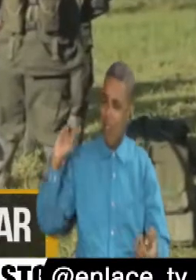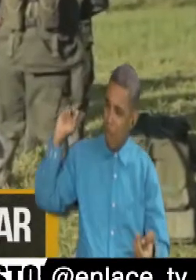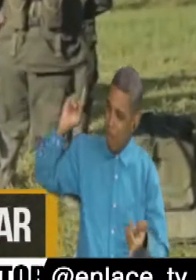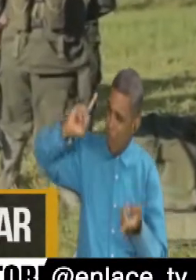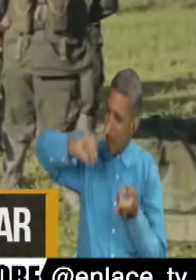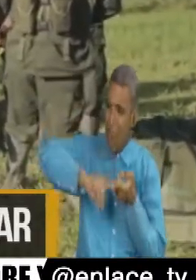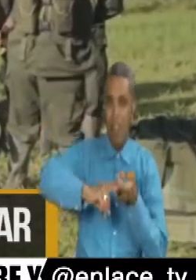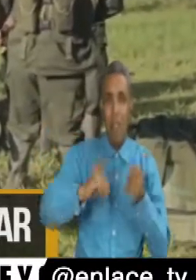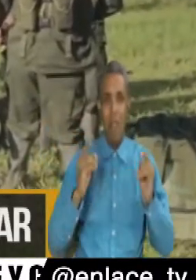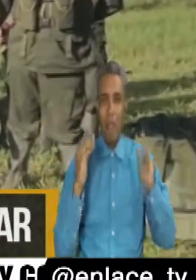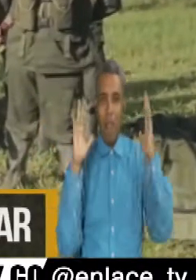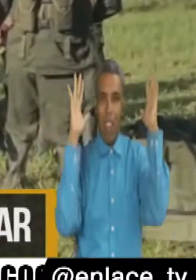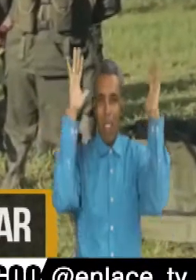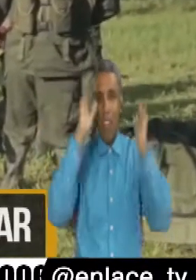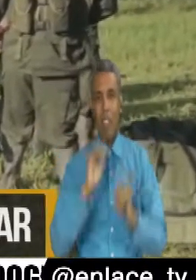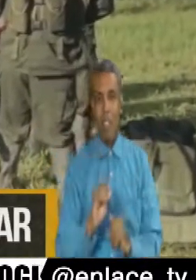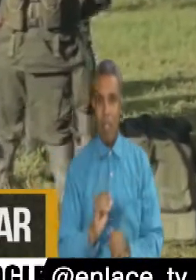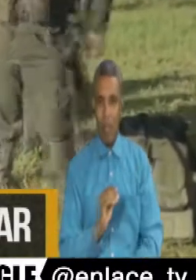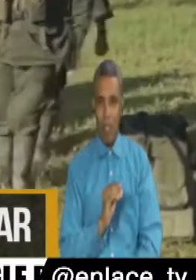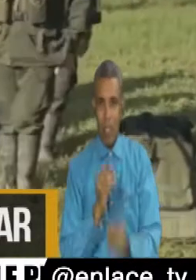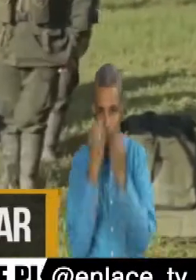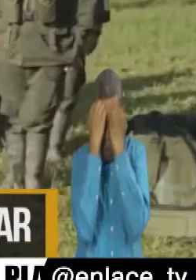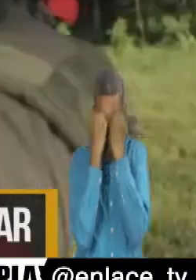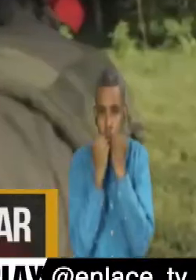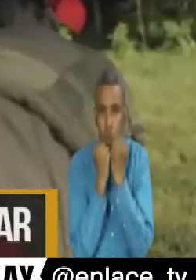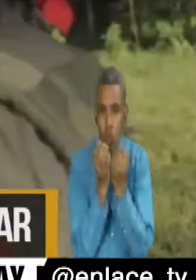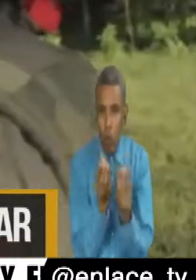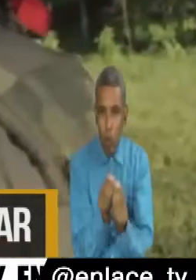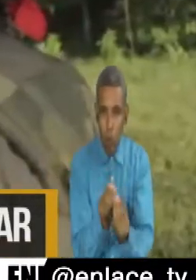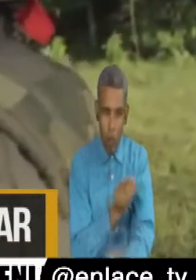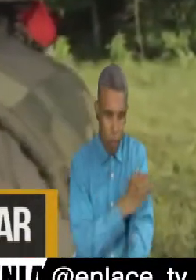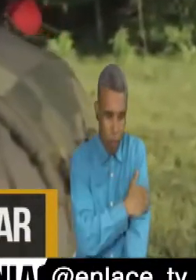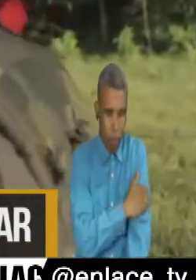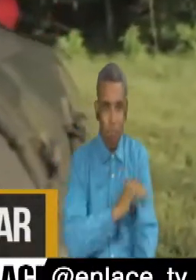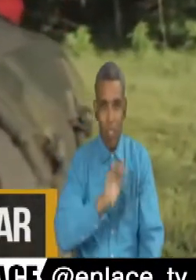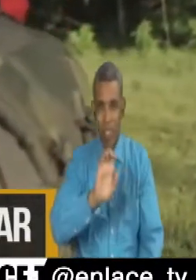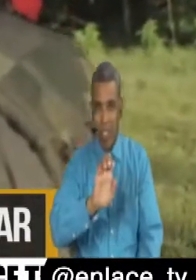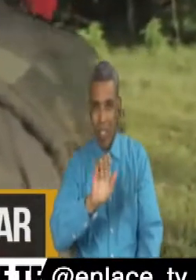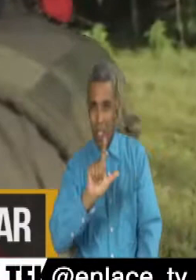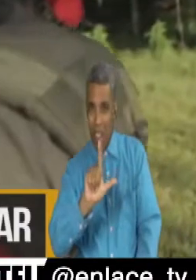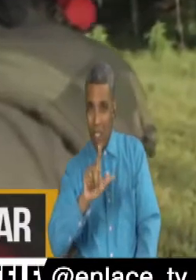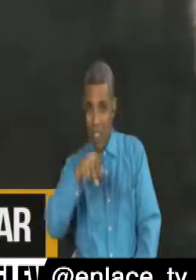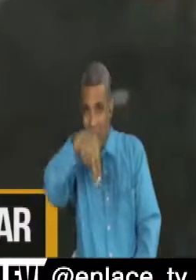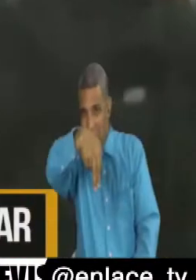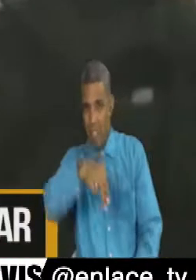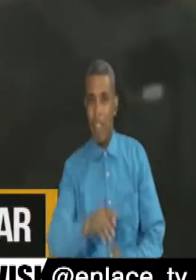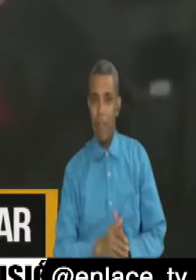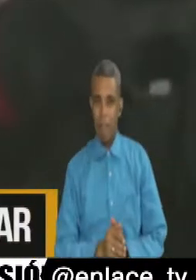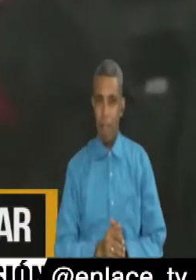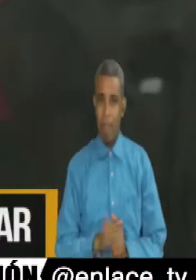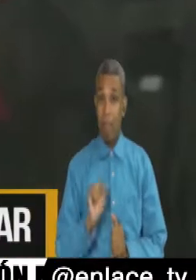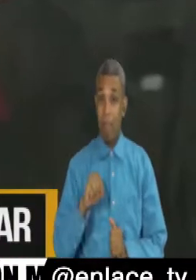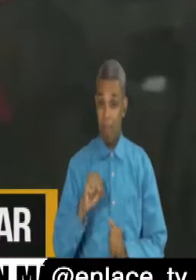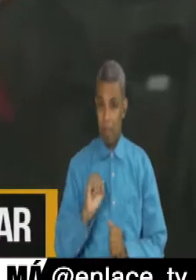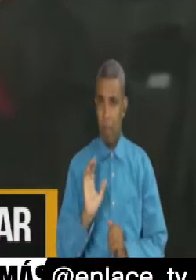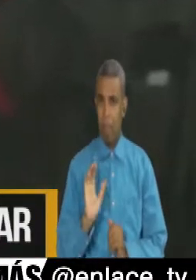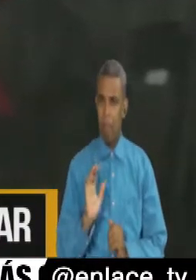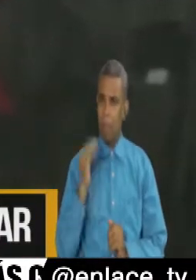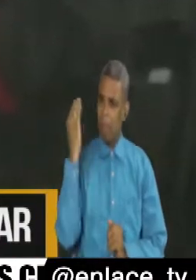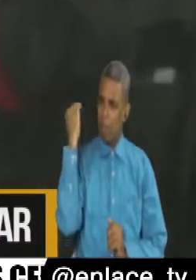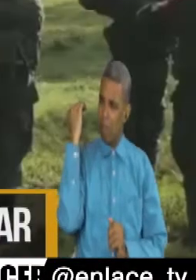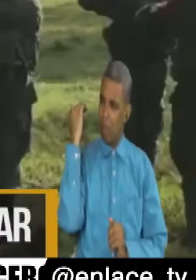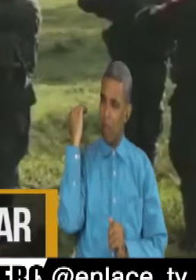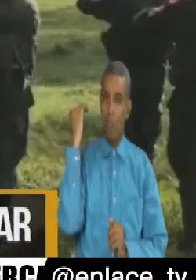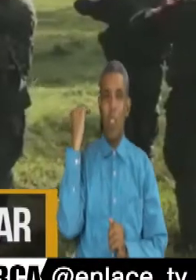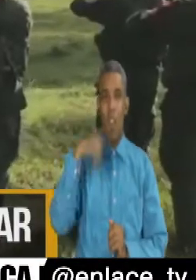hoy se realiza. Y se espera también acciones delictivas de estos delincuentes, de estos terroristas. Fue así como en la madrugada del